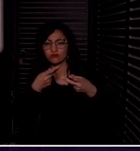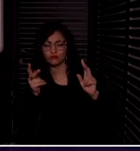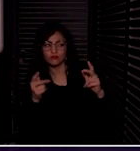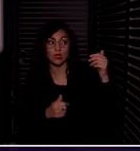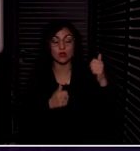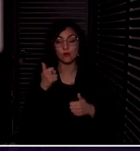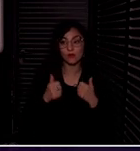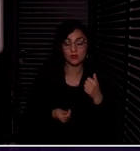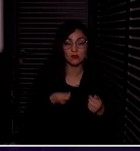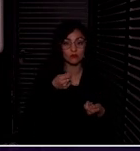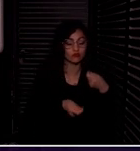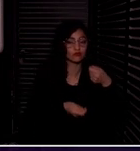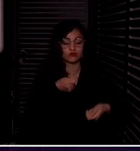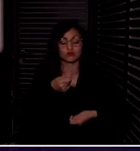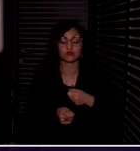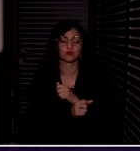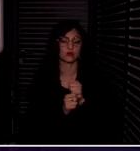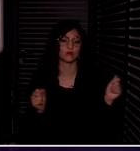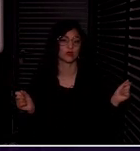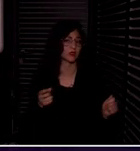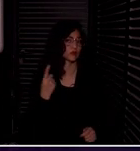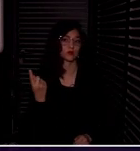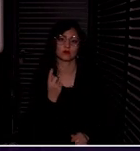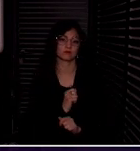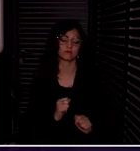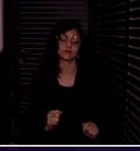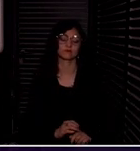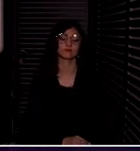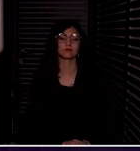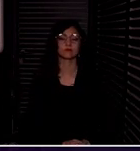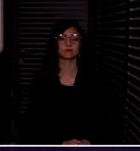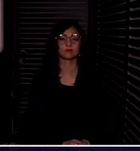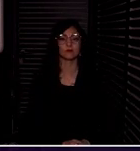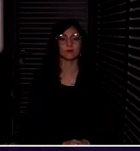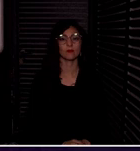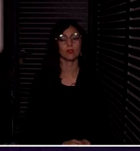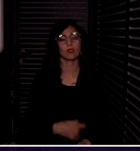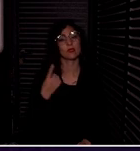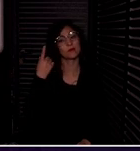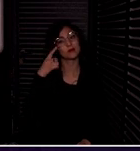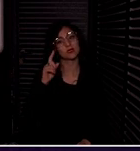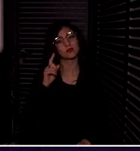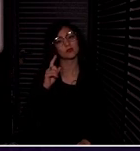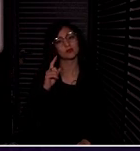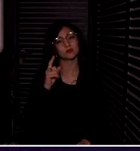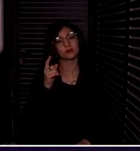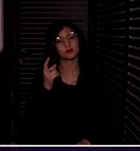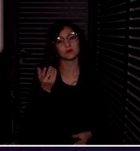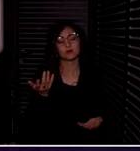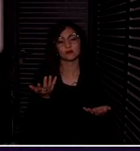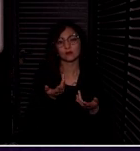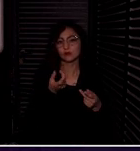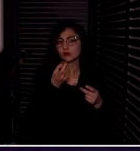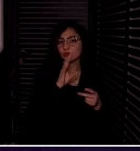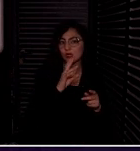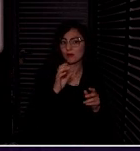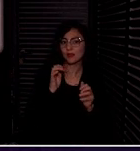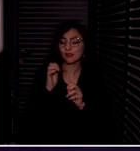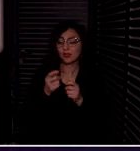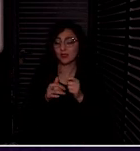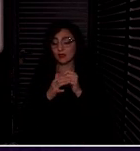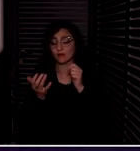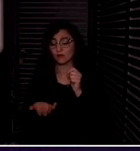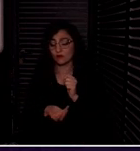competitiva. ¿Por sí mismo? No. Pero ya no solo por tamaño de mercado, sino por capacidades